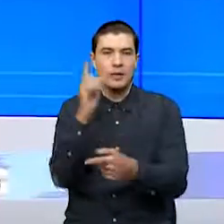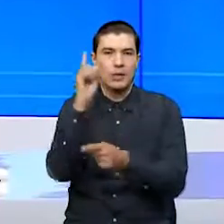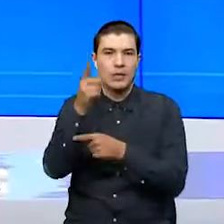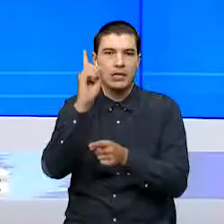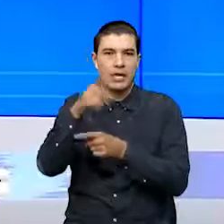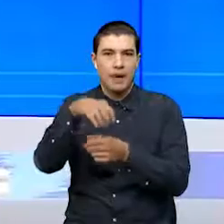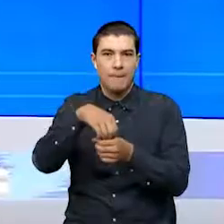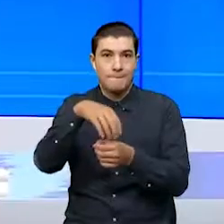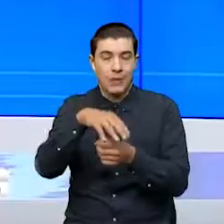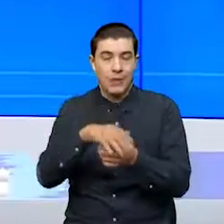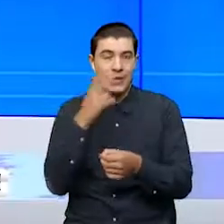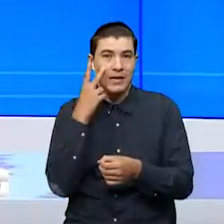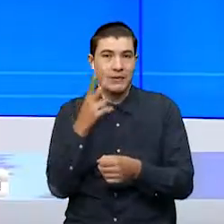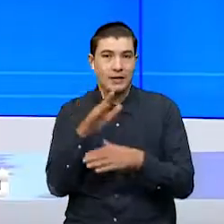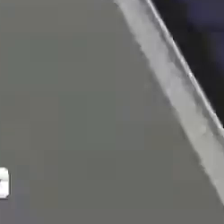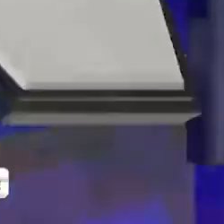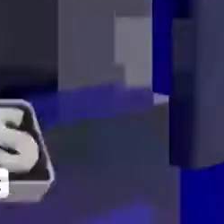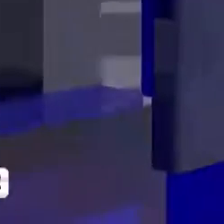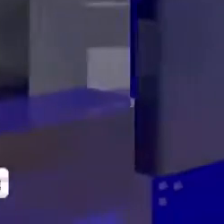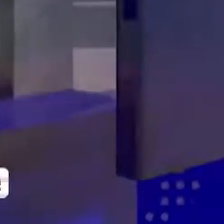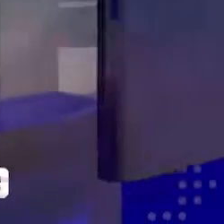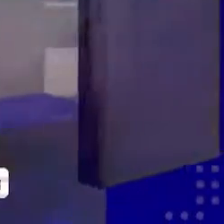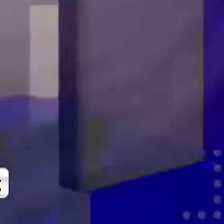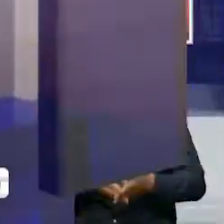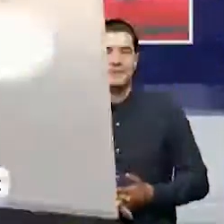con todos los detalles buenas tardes